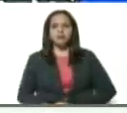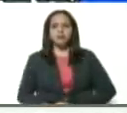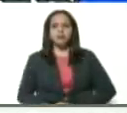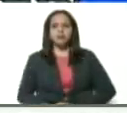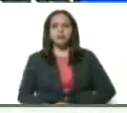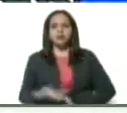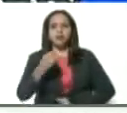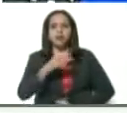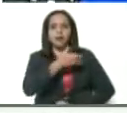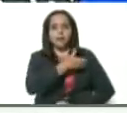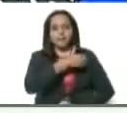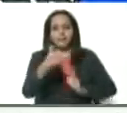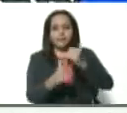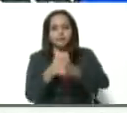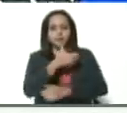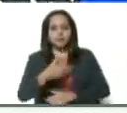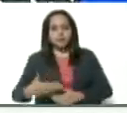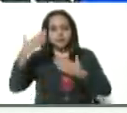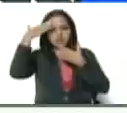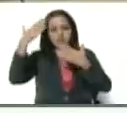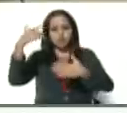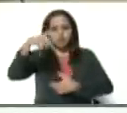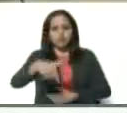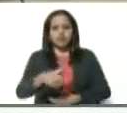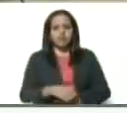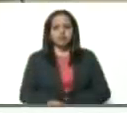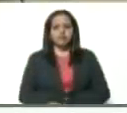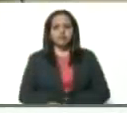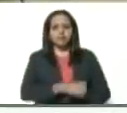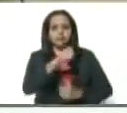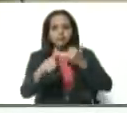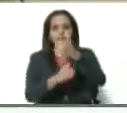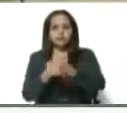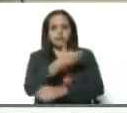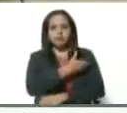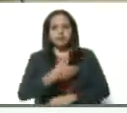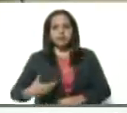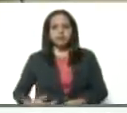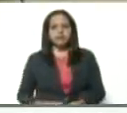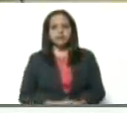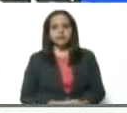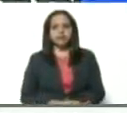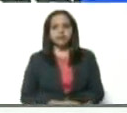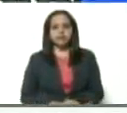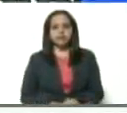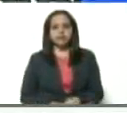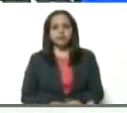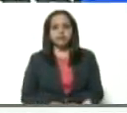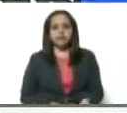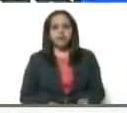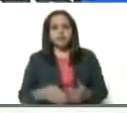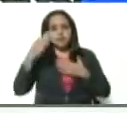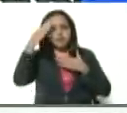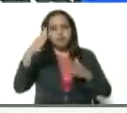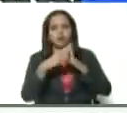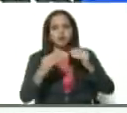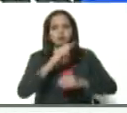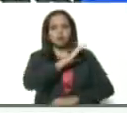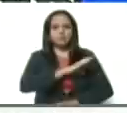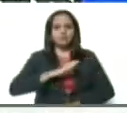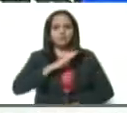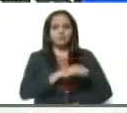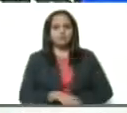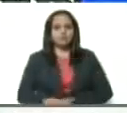vicepresidenta. Mi saludo desde aquí, vicepresidenta. Saludo a toda la comisión, vicepresidentes